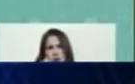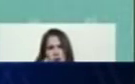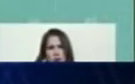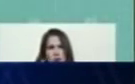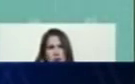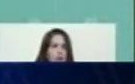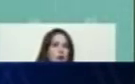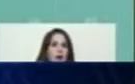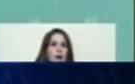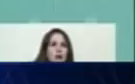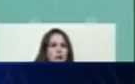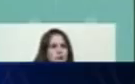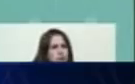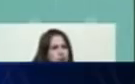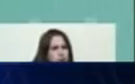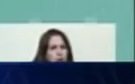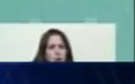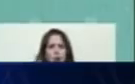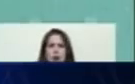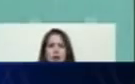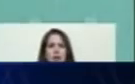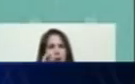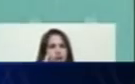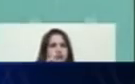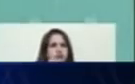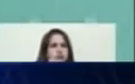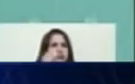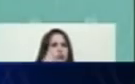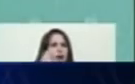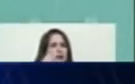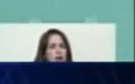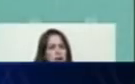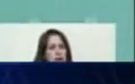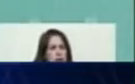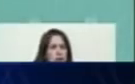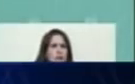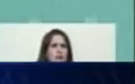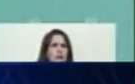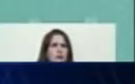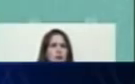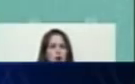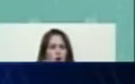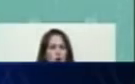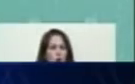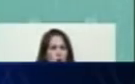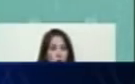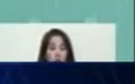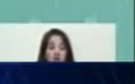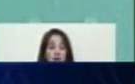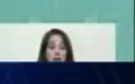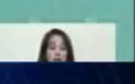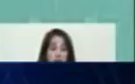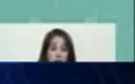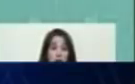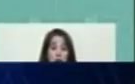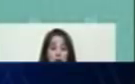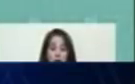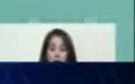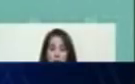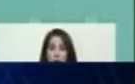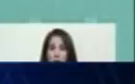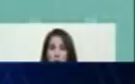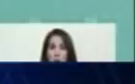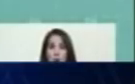morbilidad grave y mortalidad materna, fortaleciendo la ruta materna y las salas de parto con enfoque